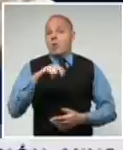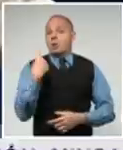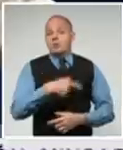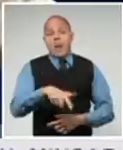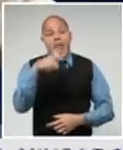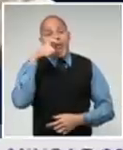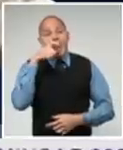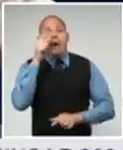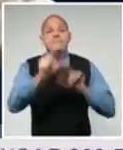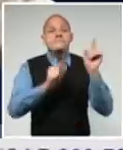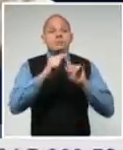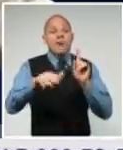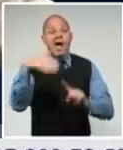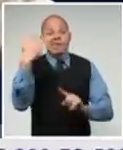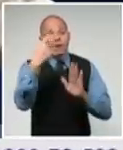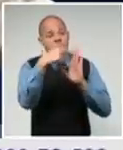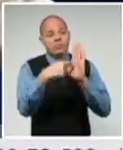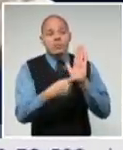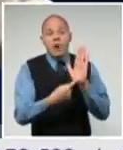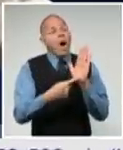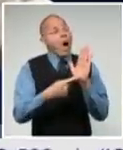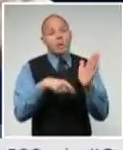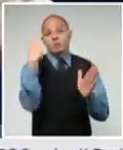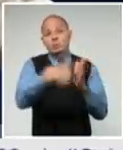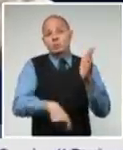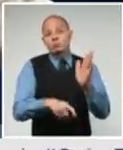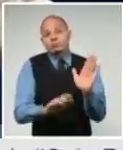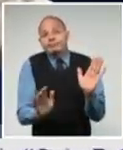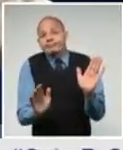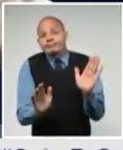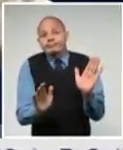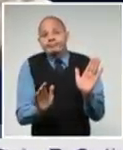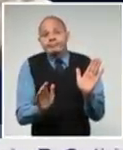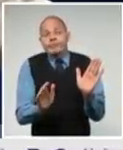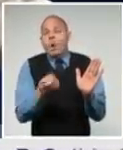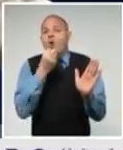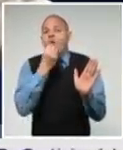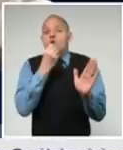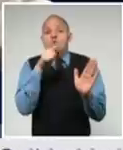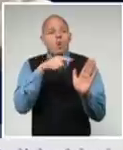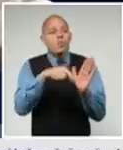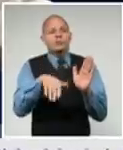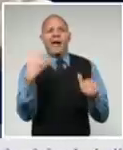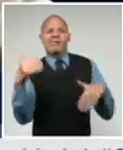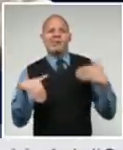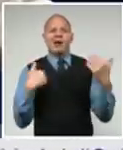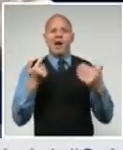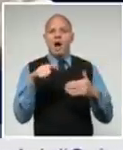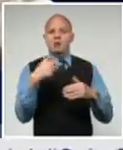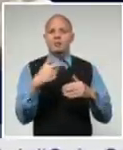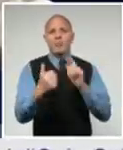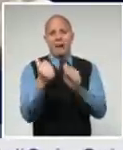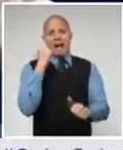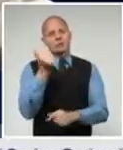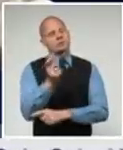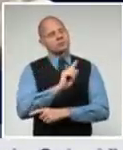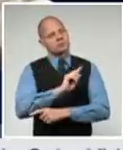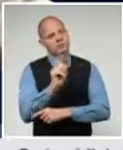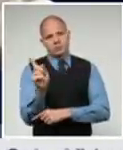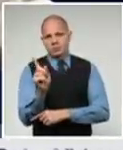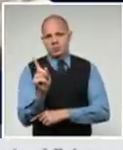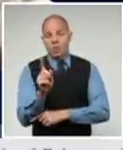establecido, porque no se puede permitir que se pierda un trabajo que se ha hecho con tanto esfuerzo por nuestro